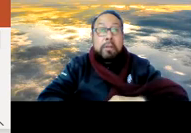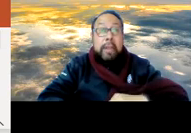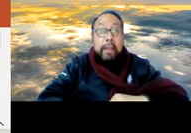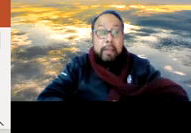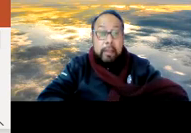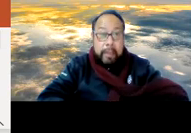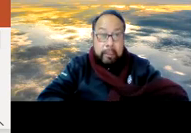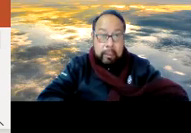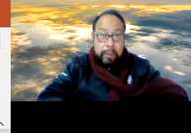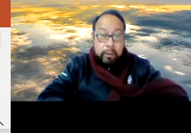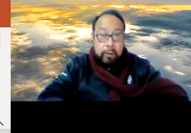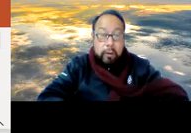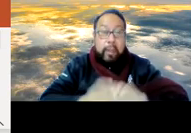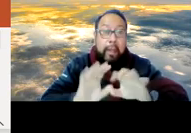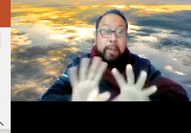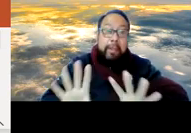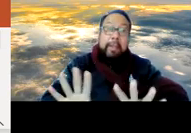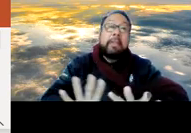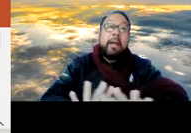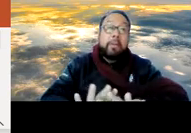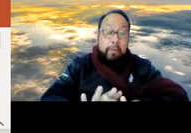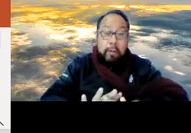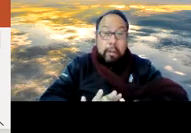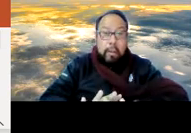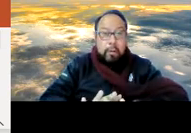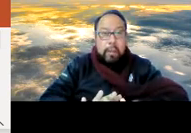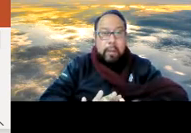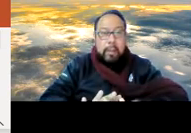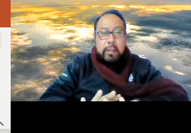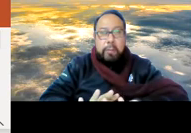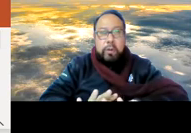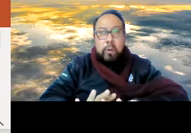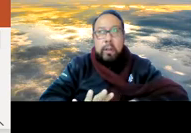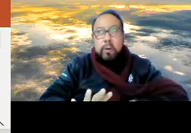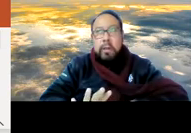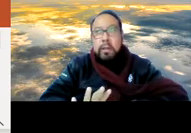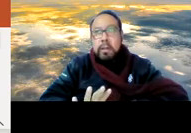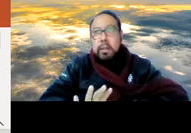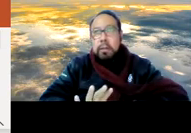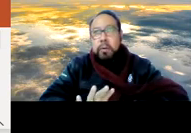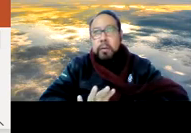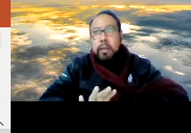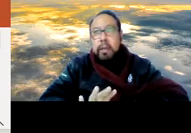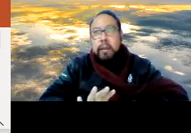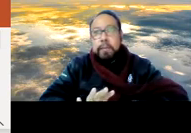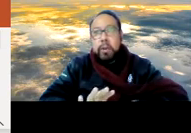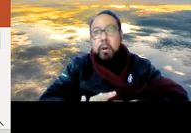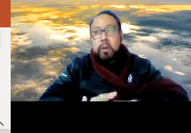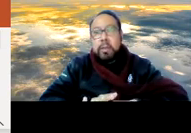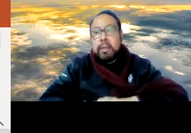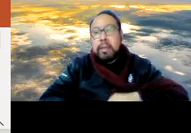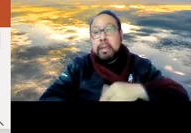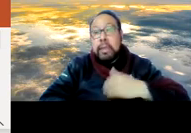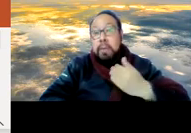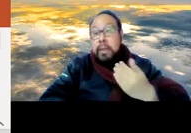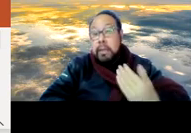su constancia de participación, aunque jamás hayan entrado, ¿no? Entonces también hay que tener mucho cuidado con este tipo de coloquios